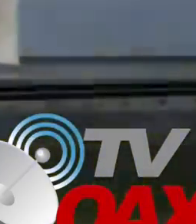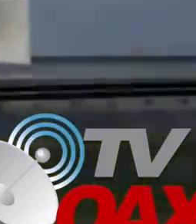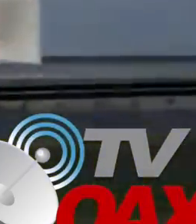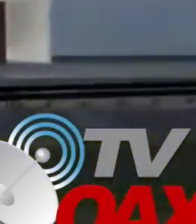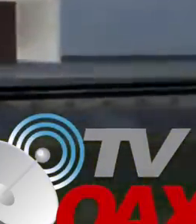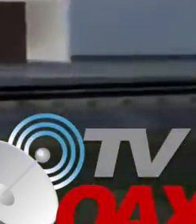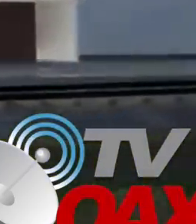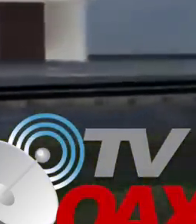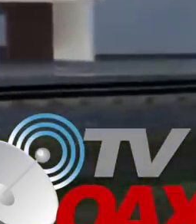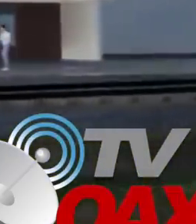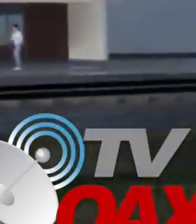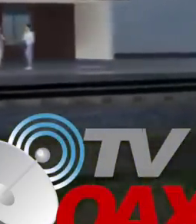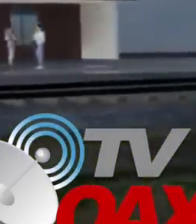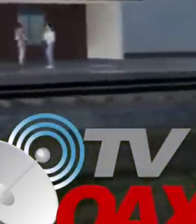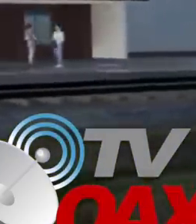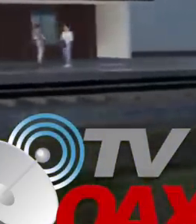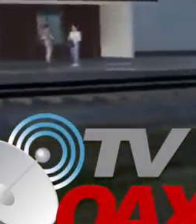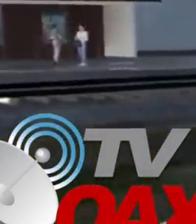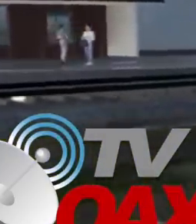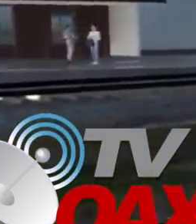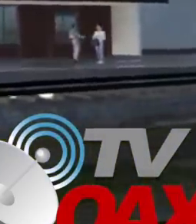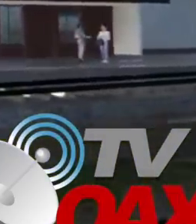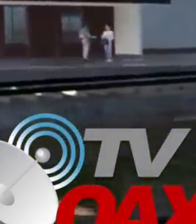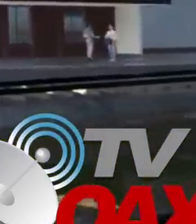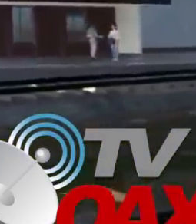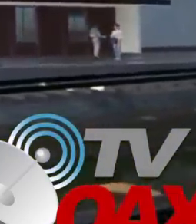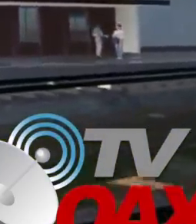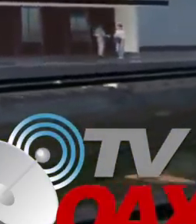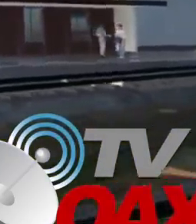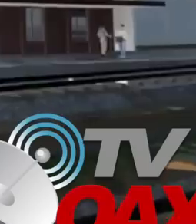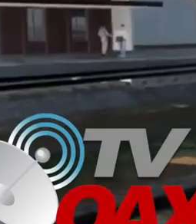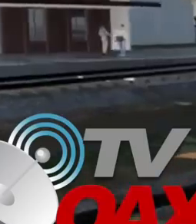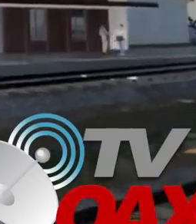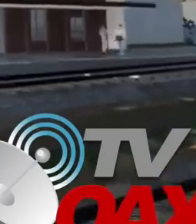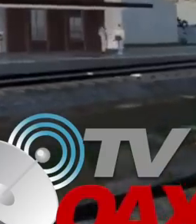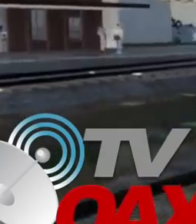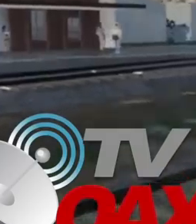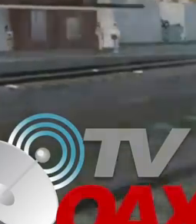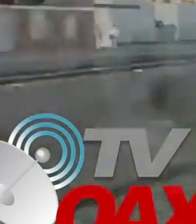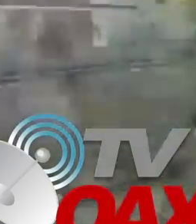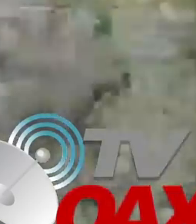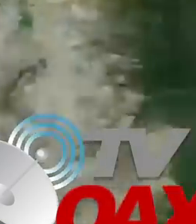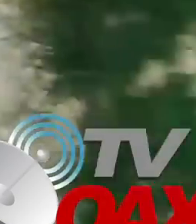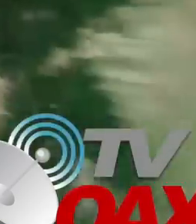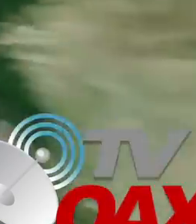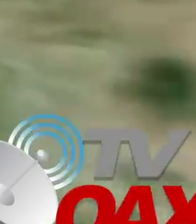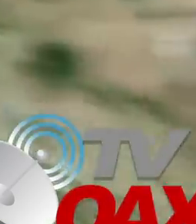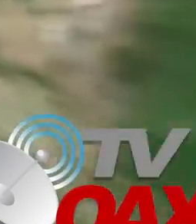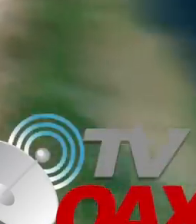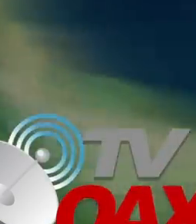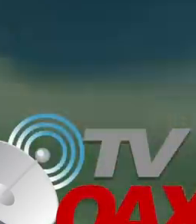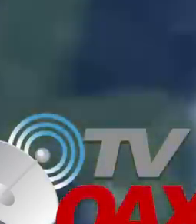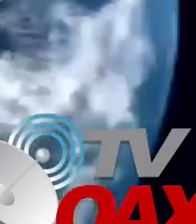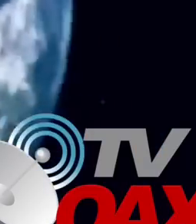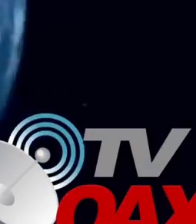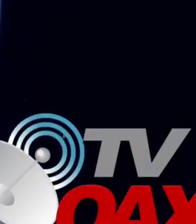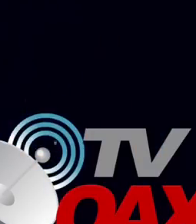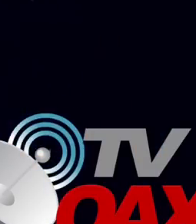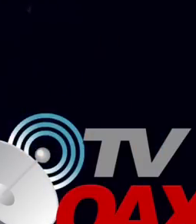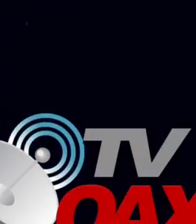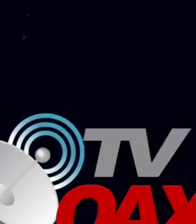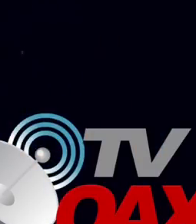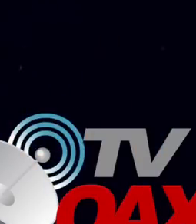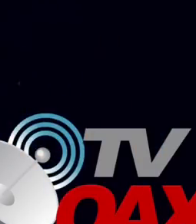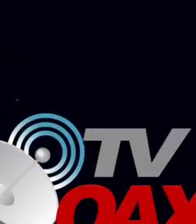ferroviarias y los cuatro estados, esta importante obra es icónica y demuestra que México se está transformando en